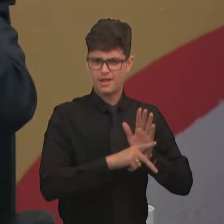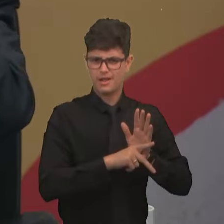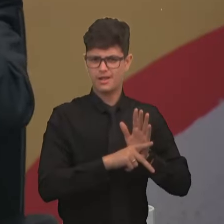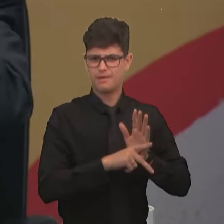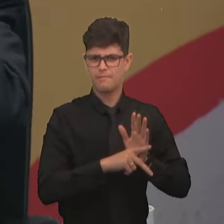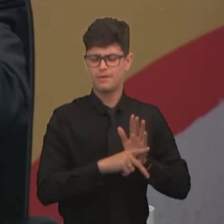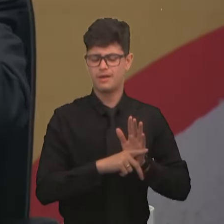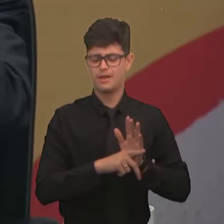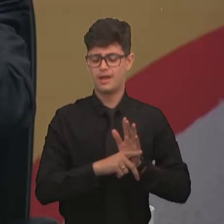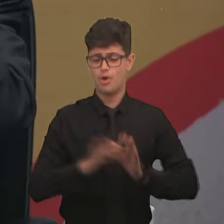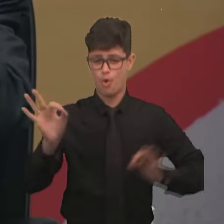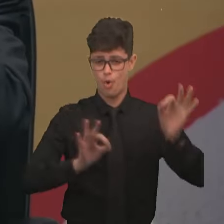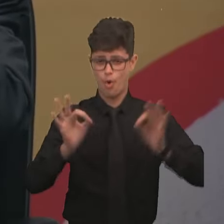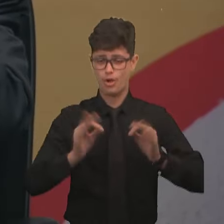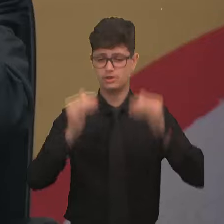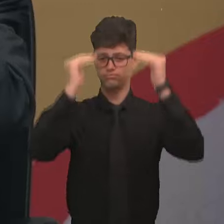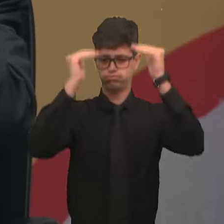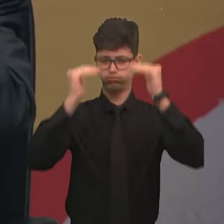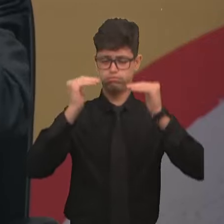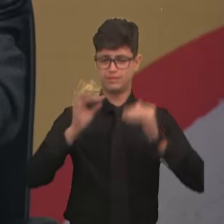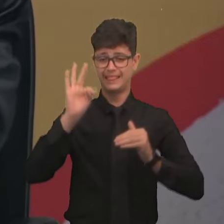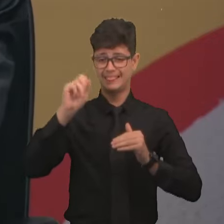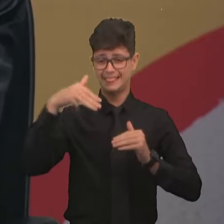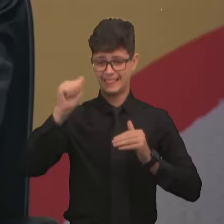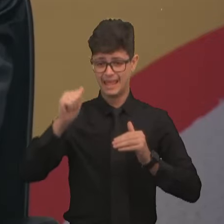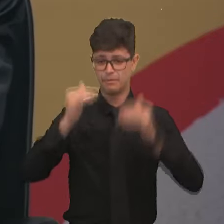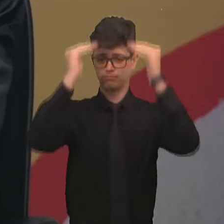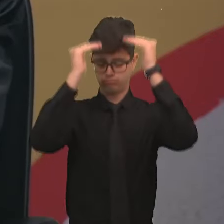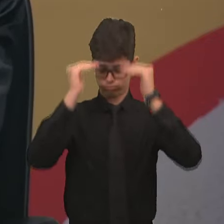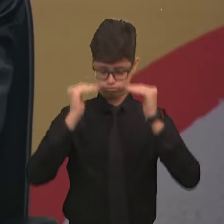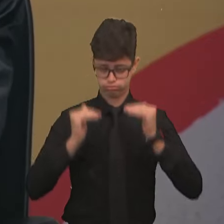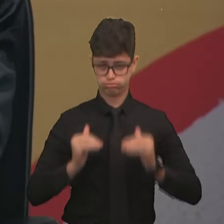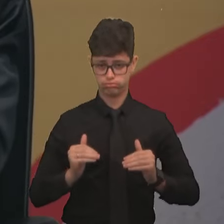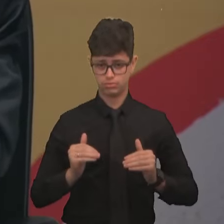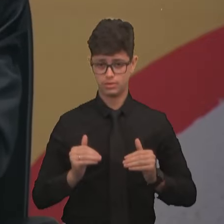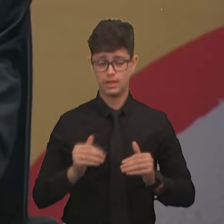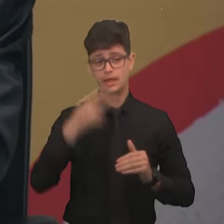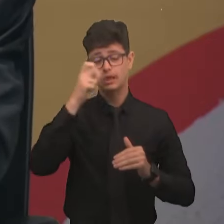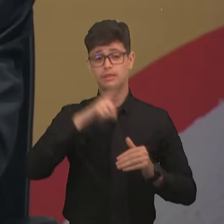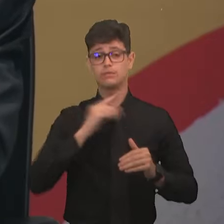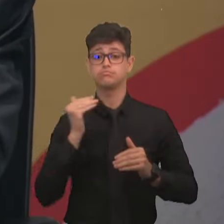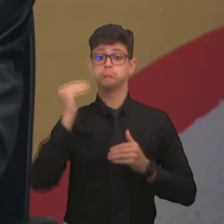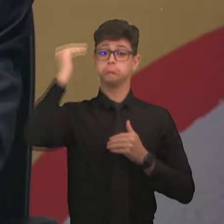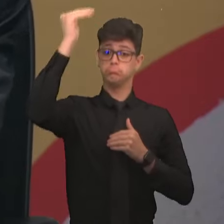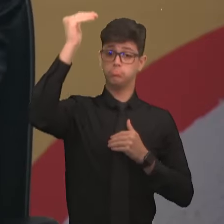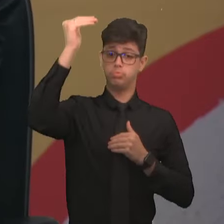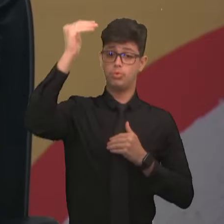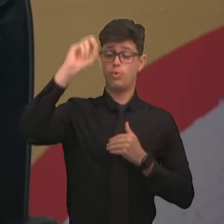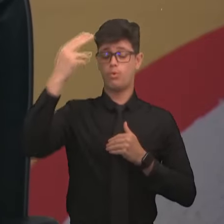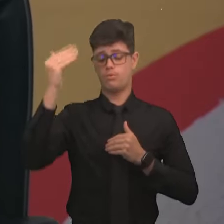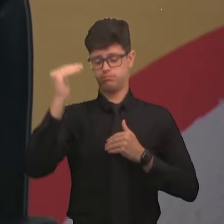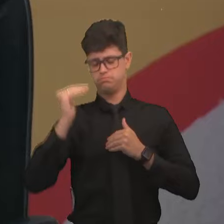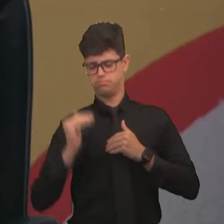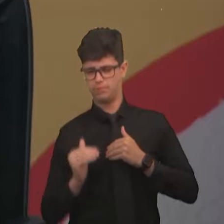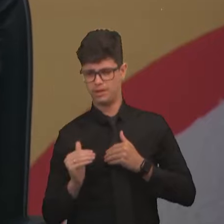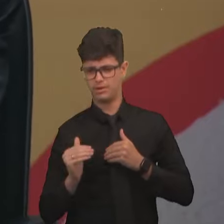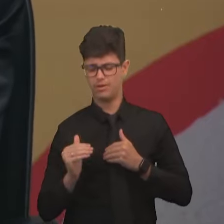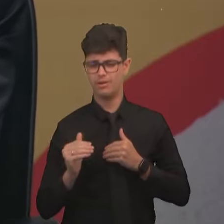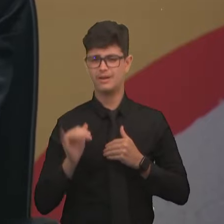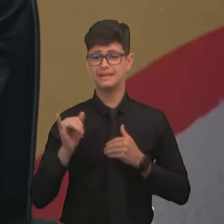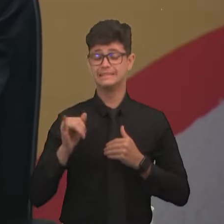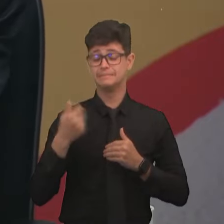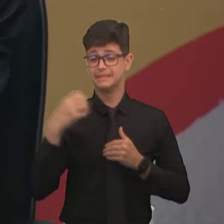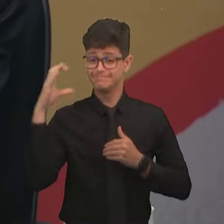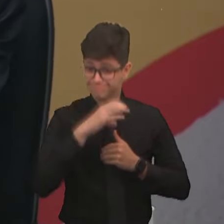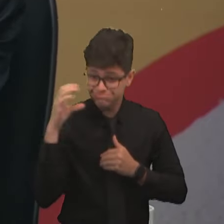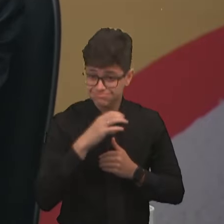los recursos a través de temas para que sepamos qué tema tiene mayor incidencia en repercusión general